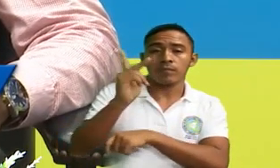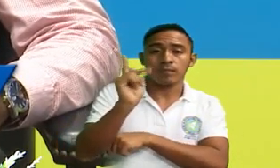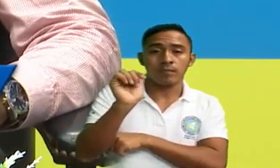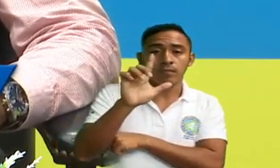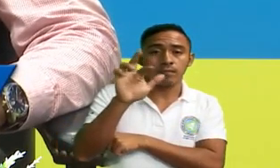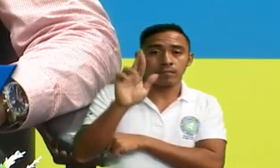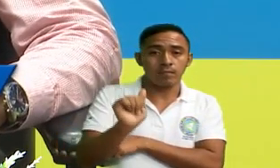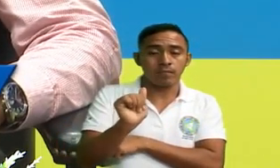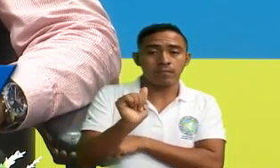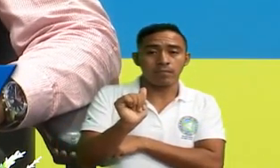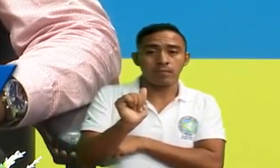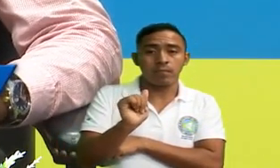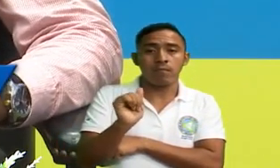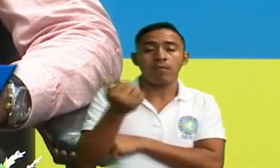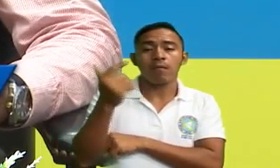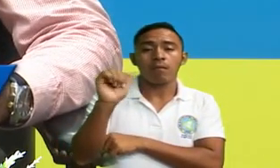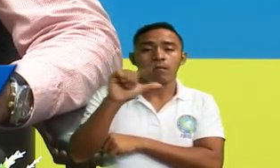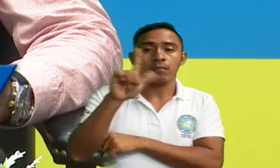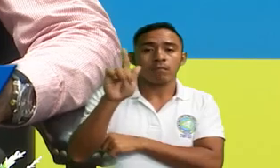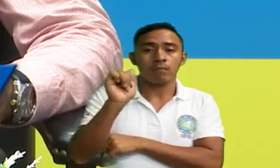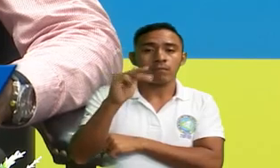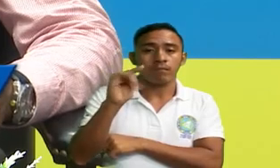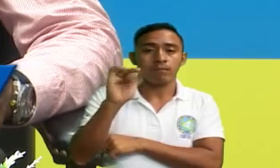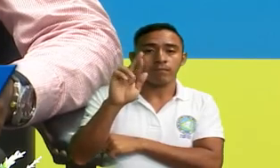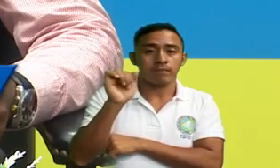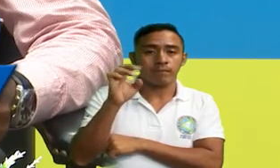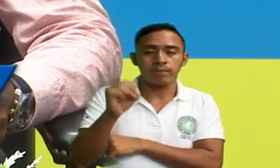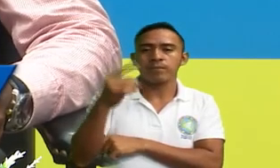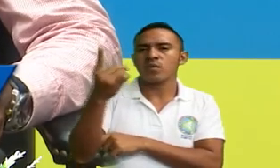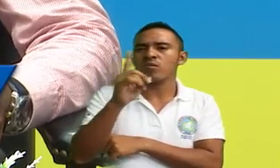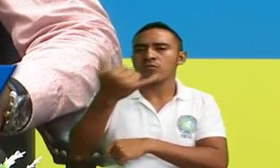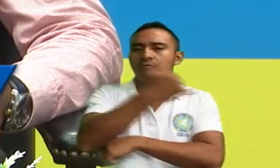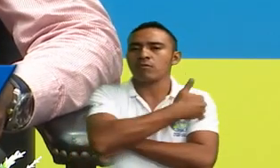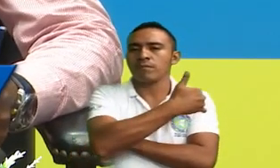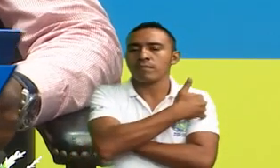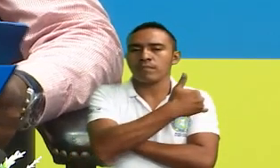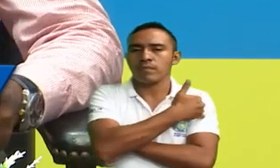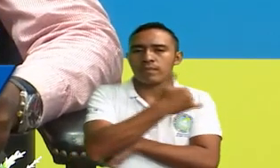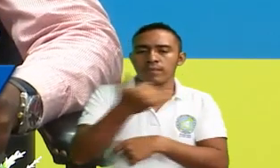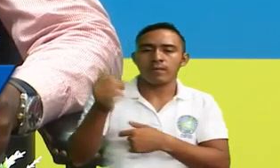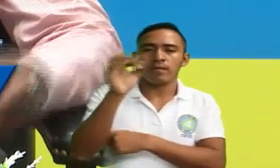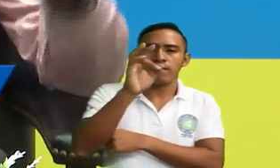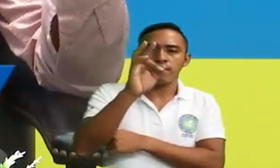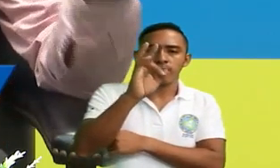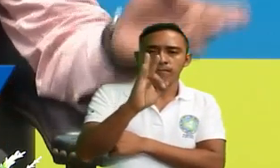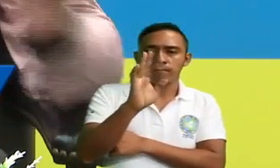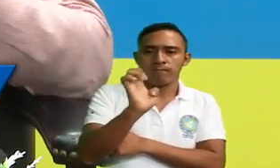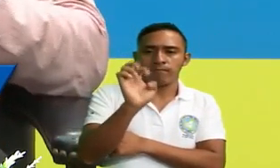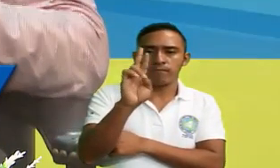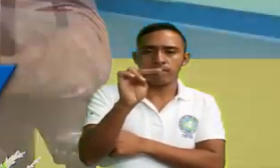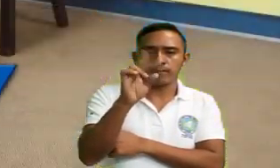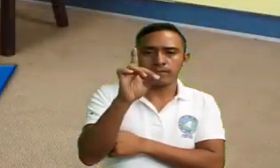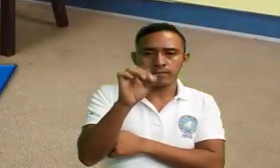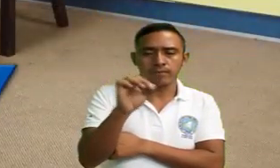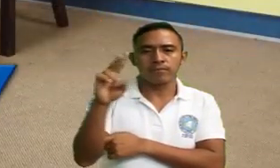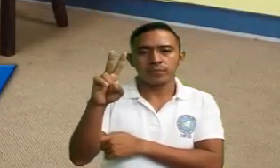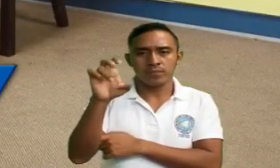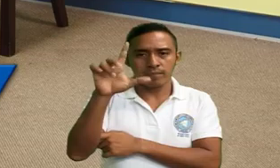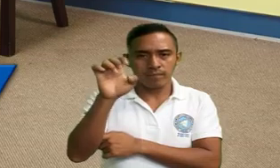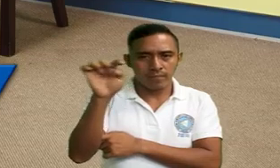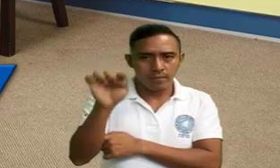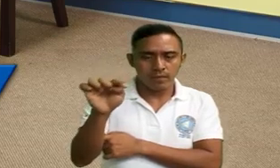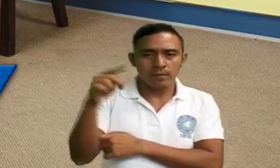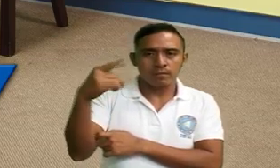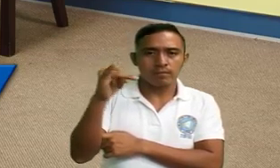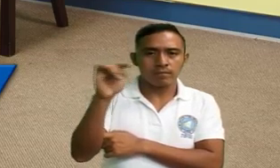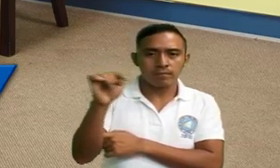Hospital de Referencia Nacional, Hospital Occidental, doctor Fernando Belispay. Doctora, hablemos del tratamiento ahora. ¿Hay